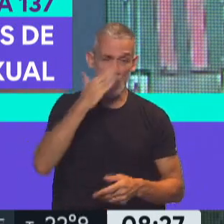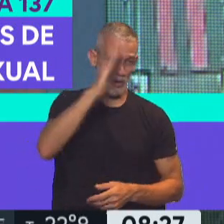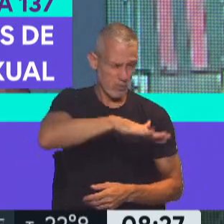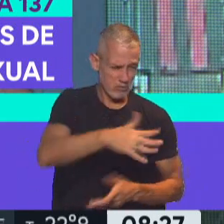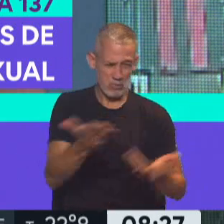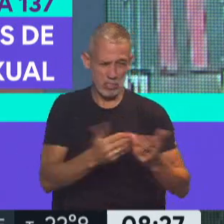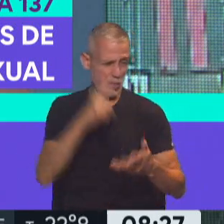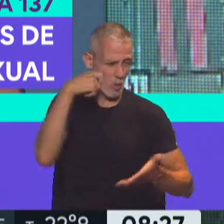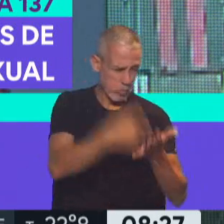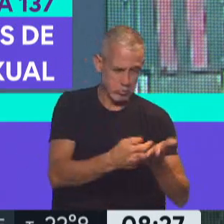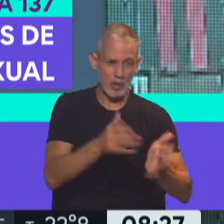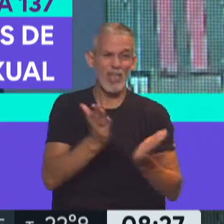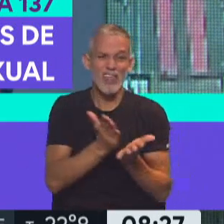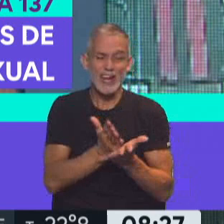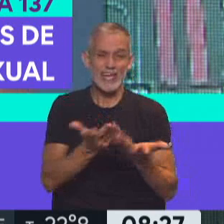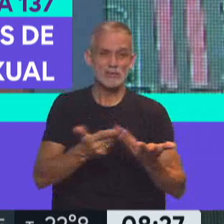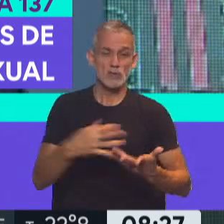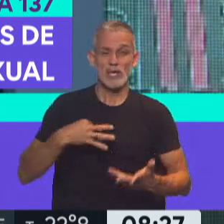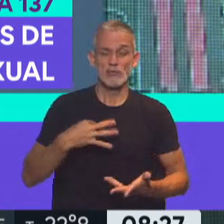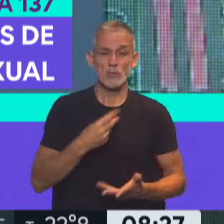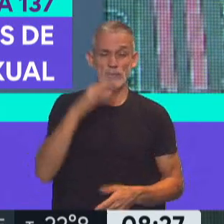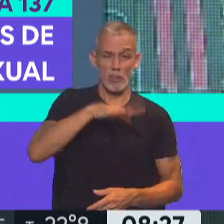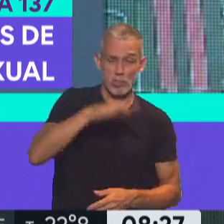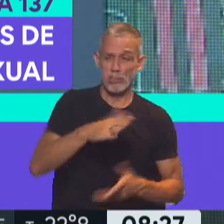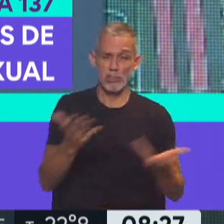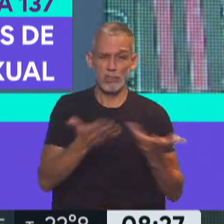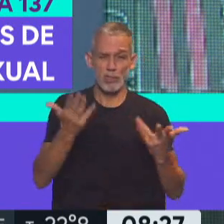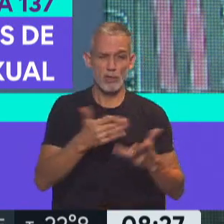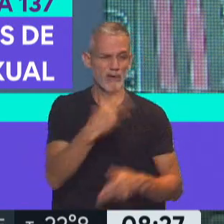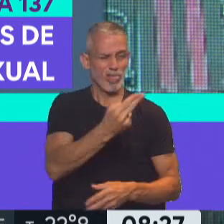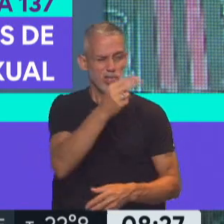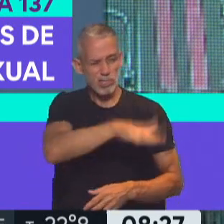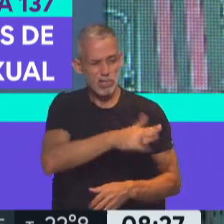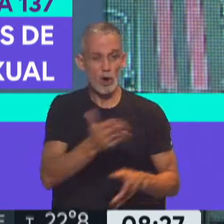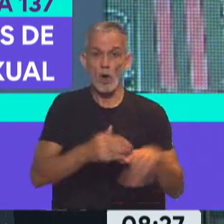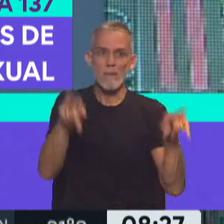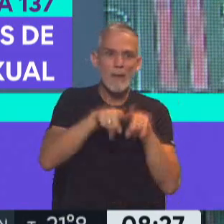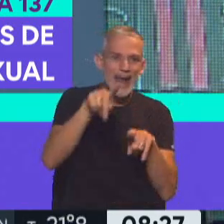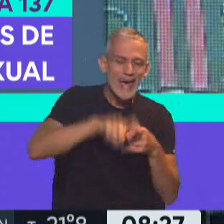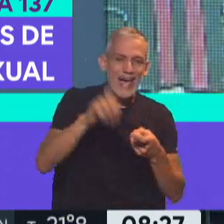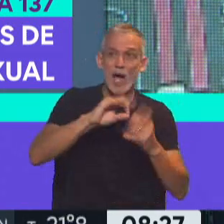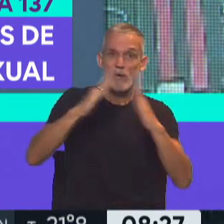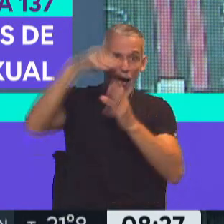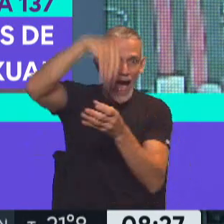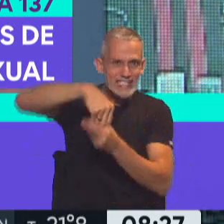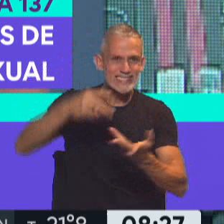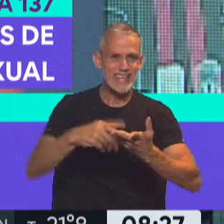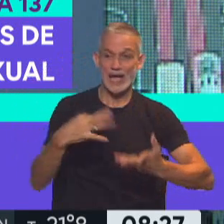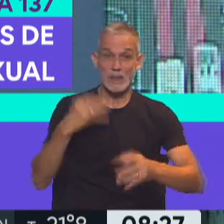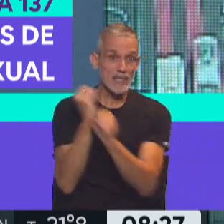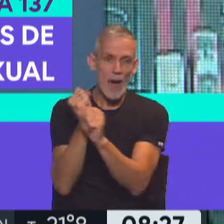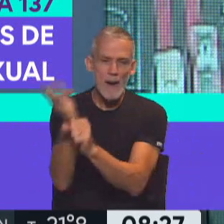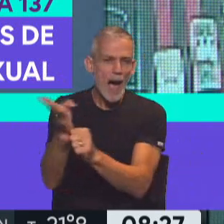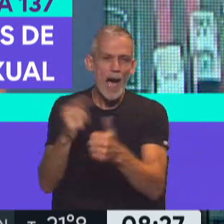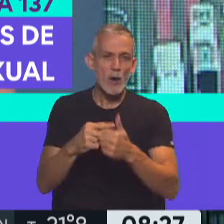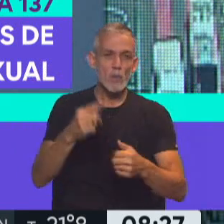humilladas, vulneradas en su vida personal, en relaciones de pareja cotidiana, en sus hogares, en las vidas laborales,